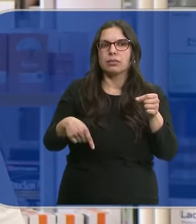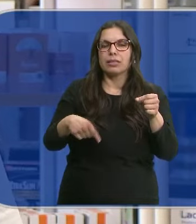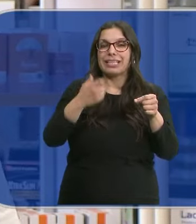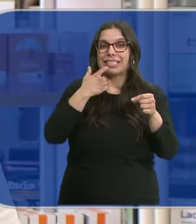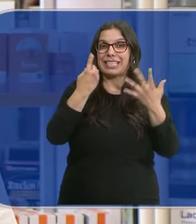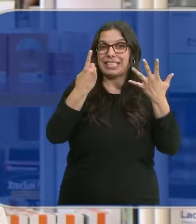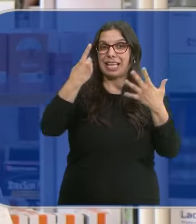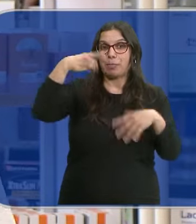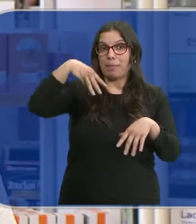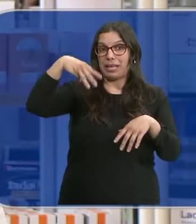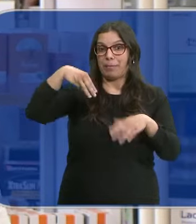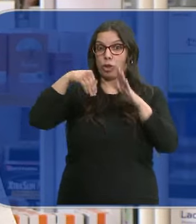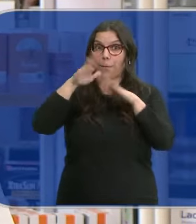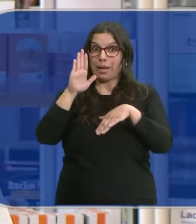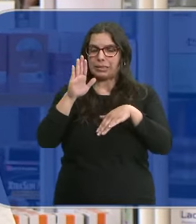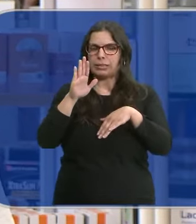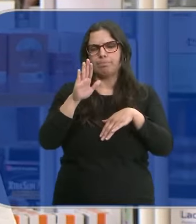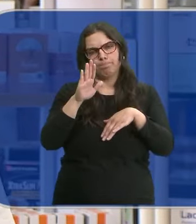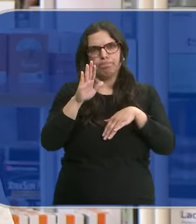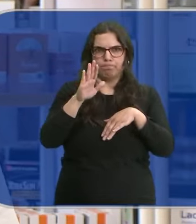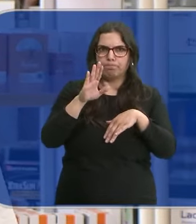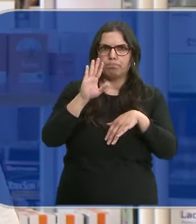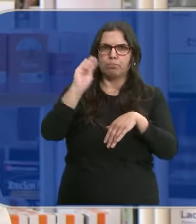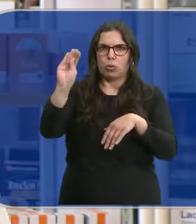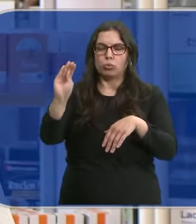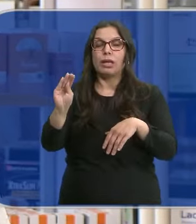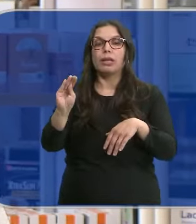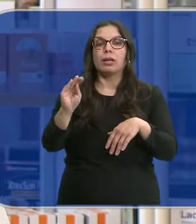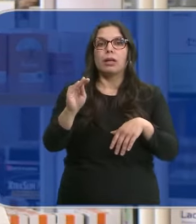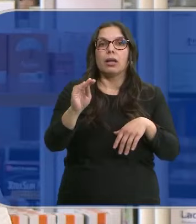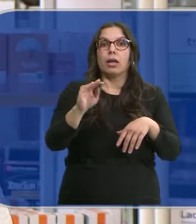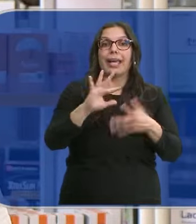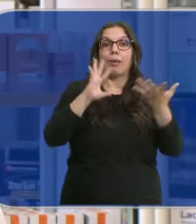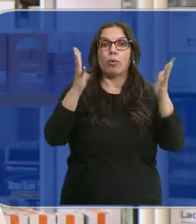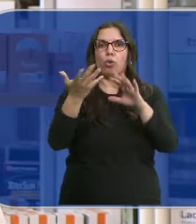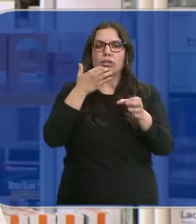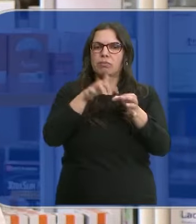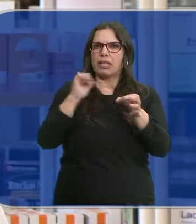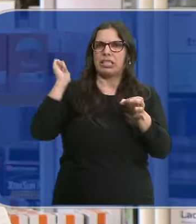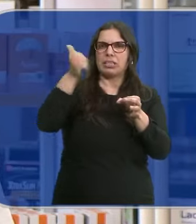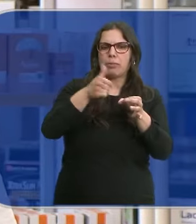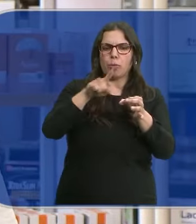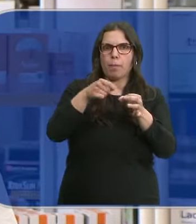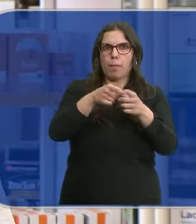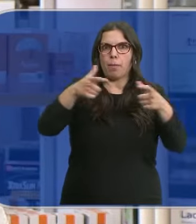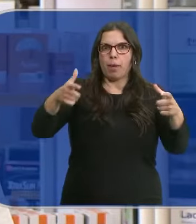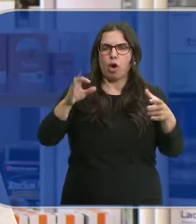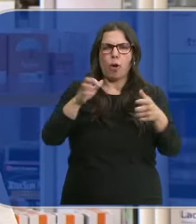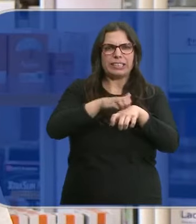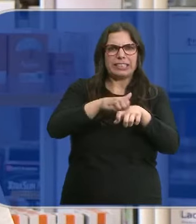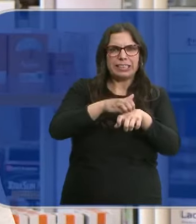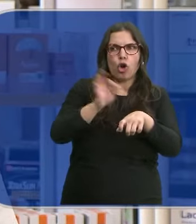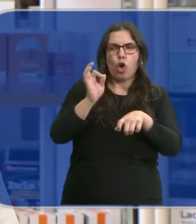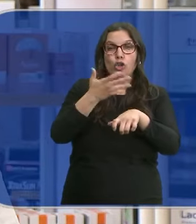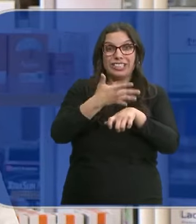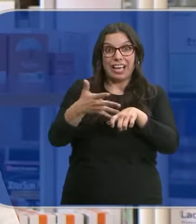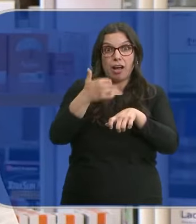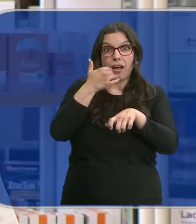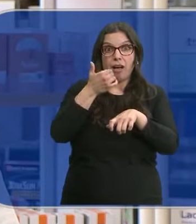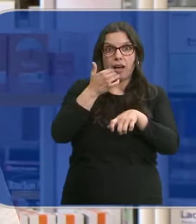6 milímetros, y la evolución. O sea, un lunar que tienes desde siempre pero empieza a hacerse más grande o a picar o